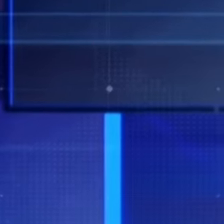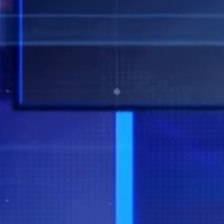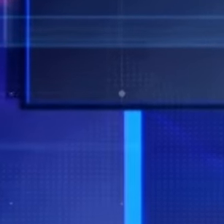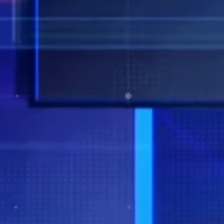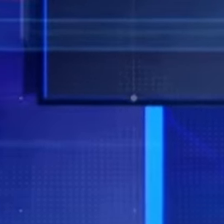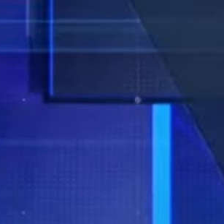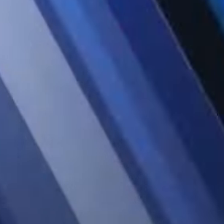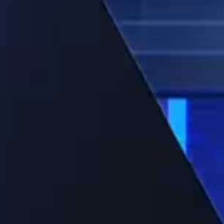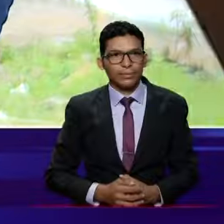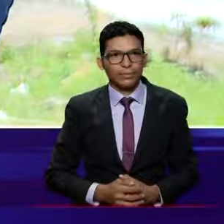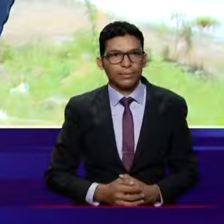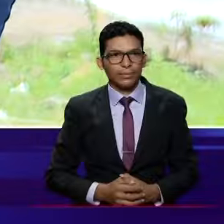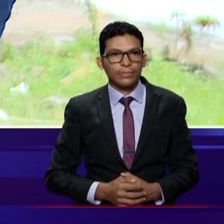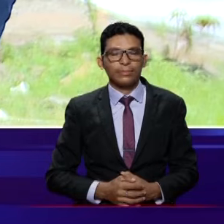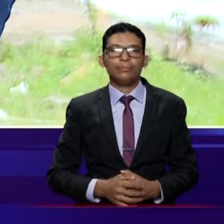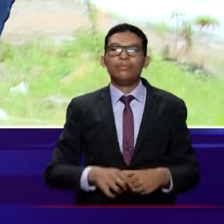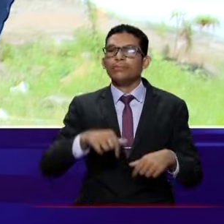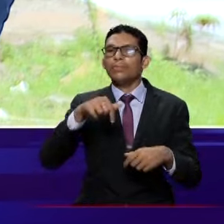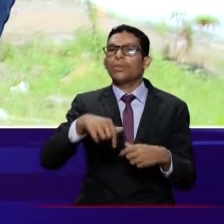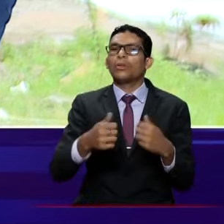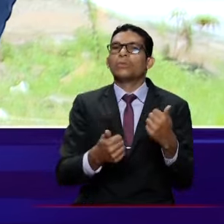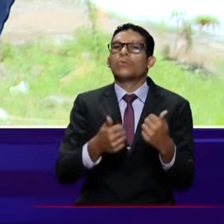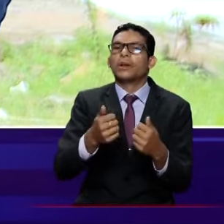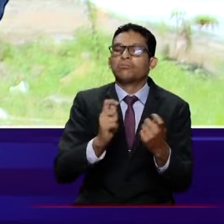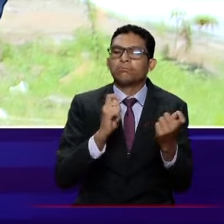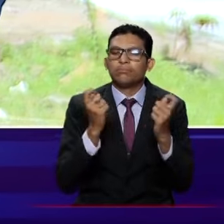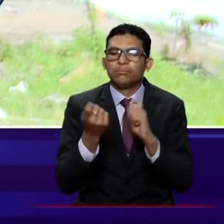esos cambios, John?